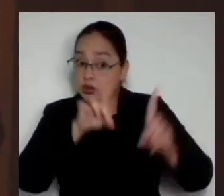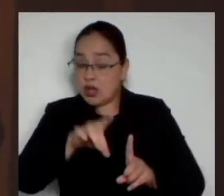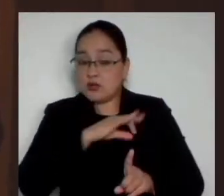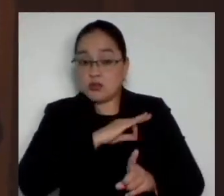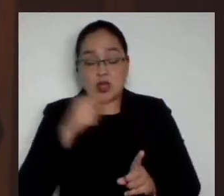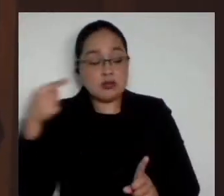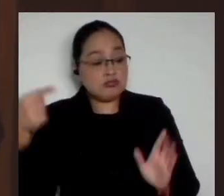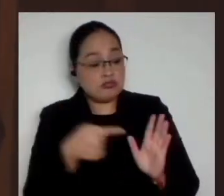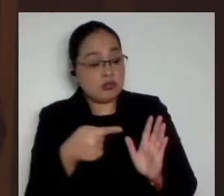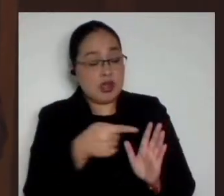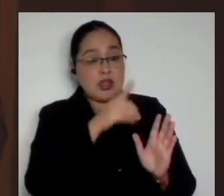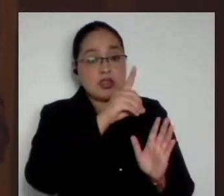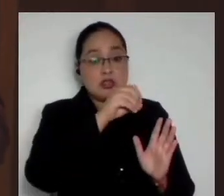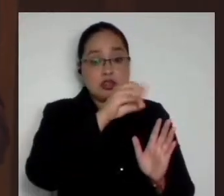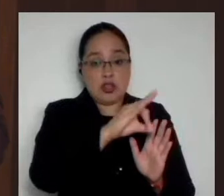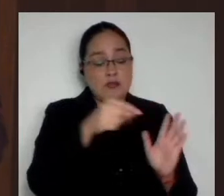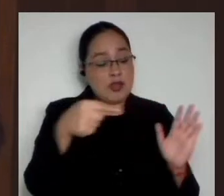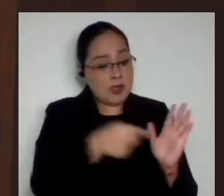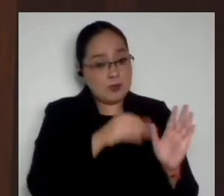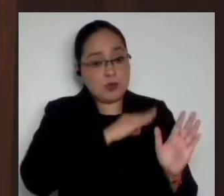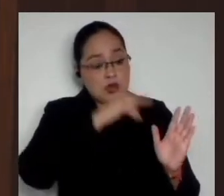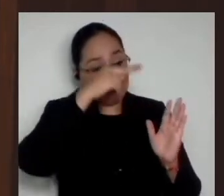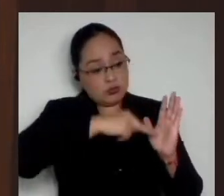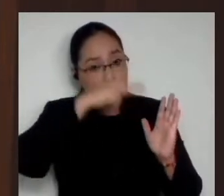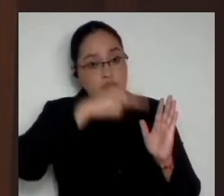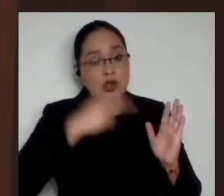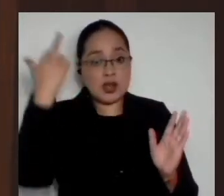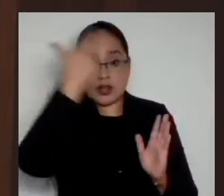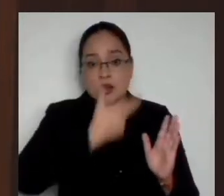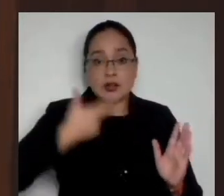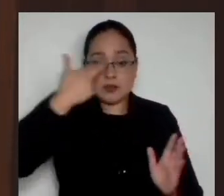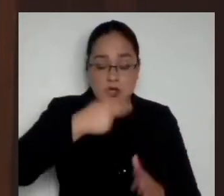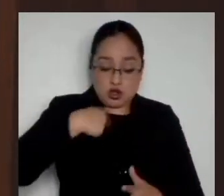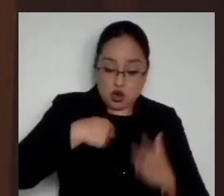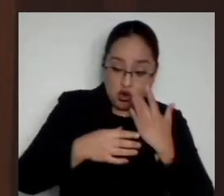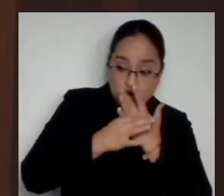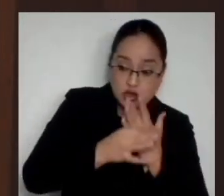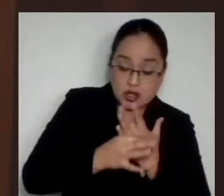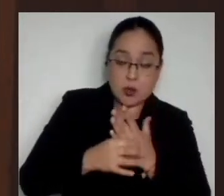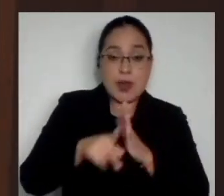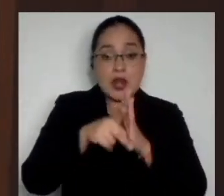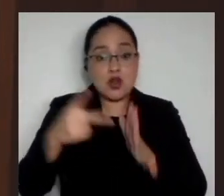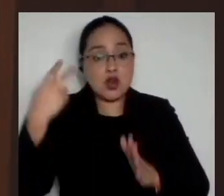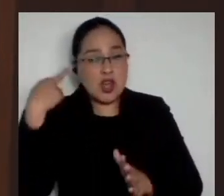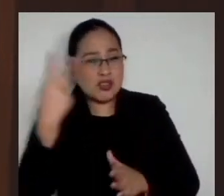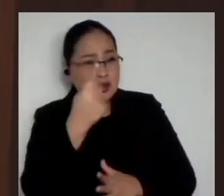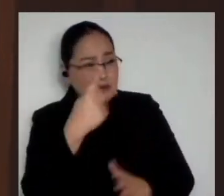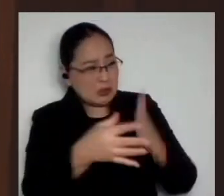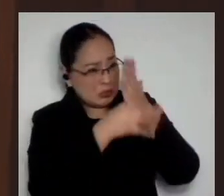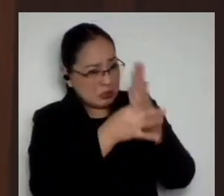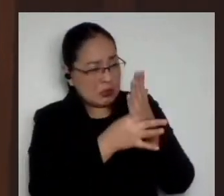fuente. No lo digo yo ni lo dicen los medios. Así quedó aprobado.